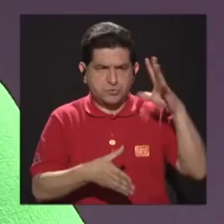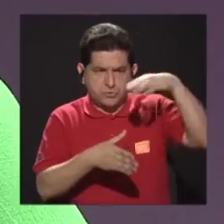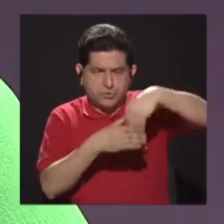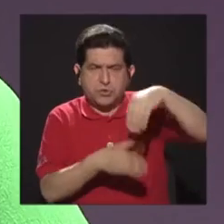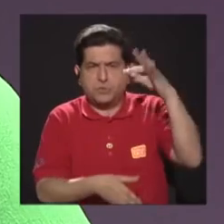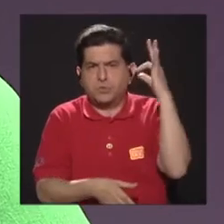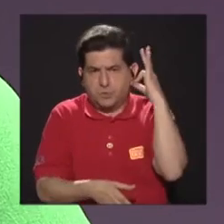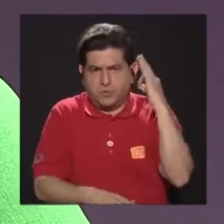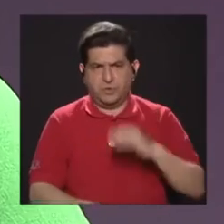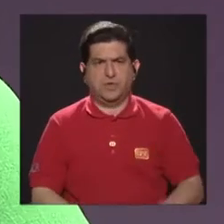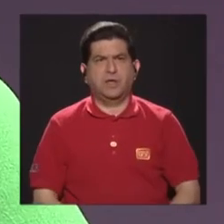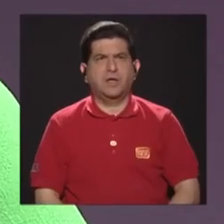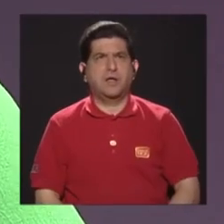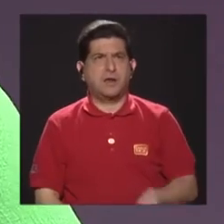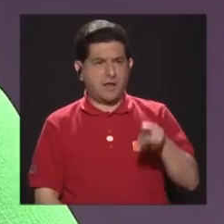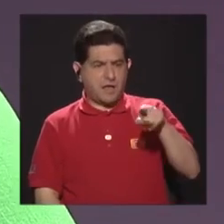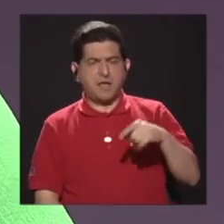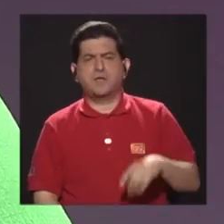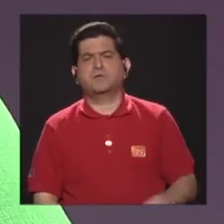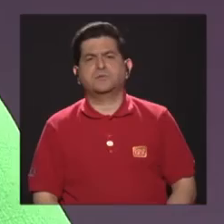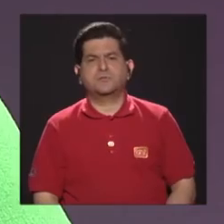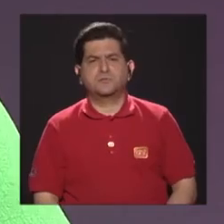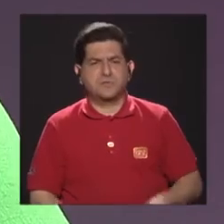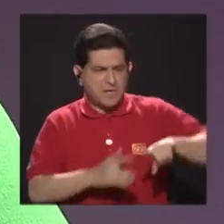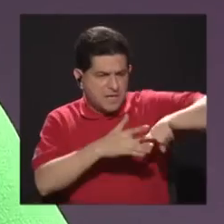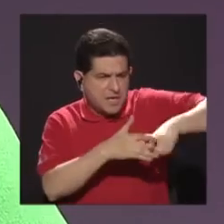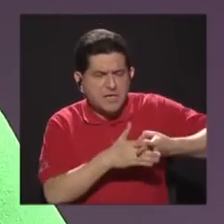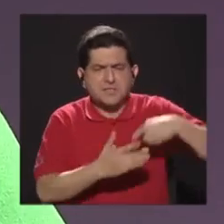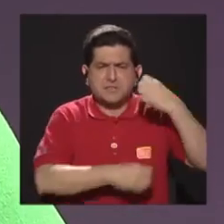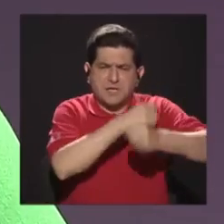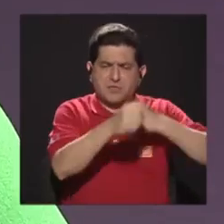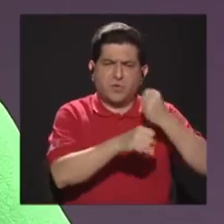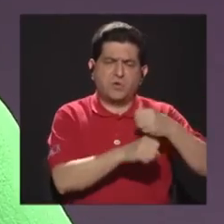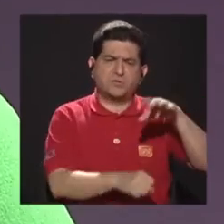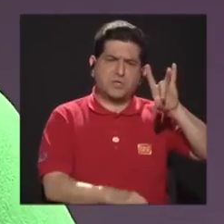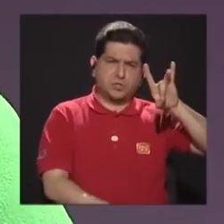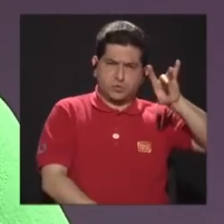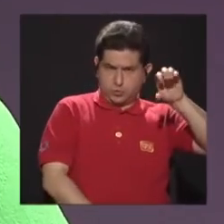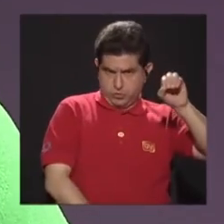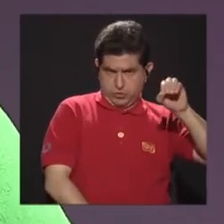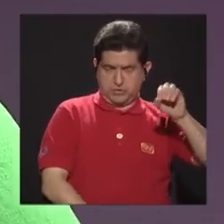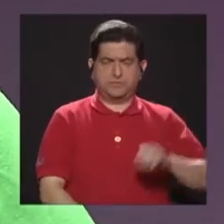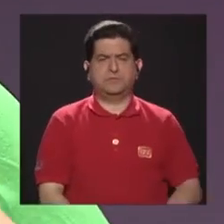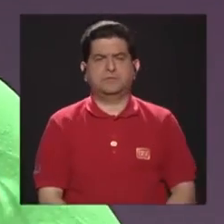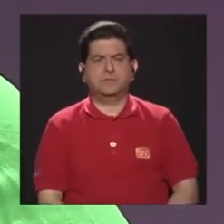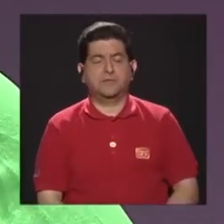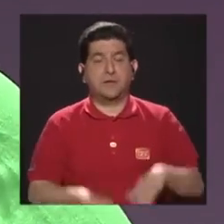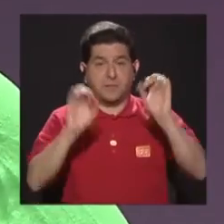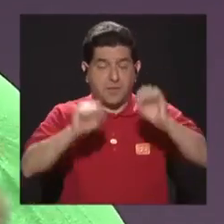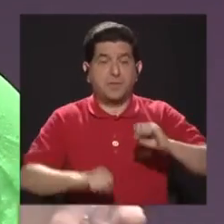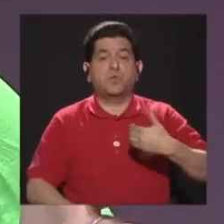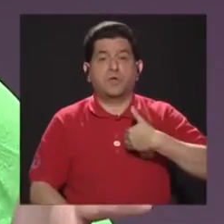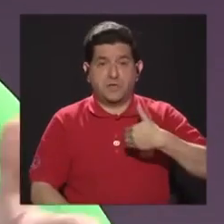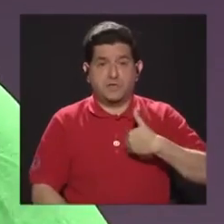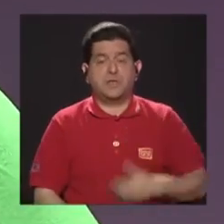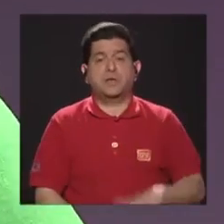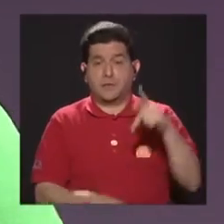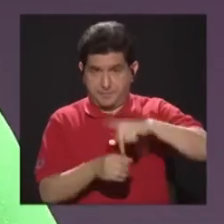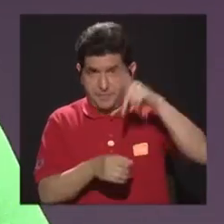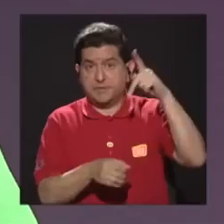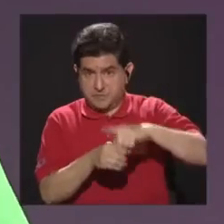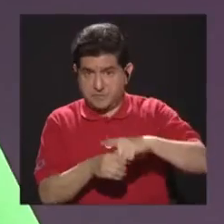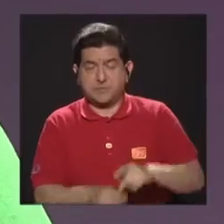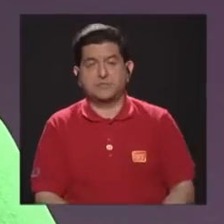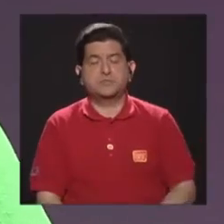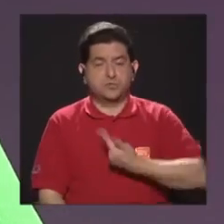de la mujer se han venido dando desde las décadas de los 80, para ser electas, porque realmente